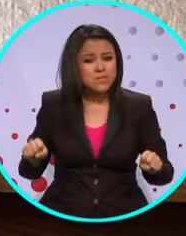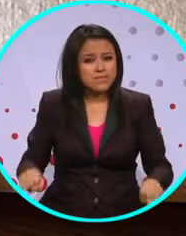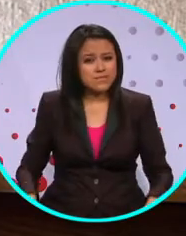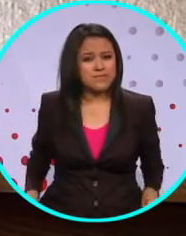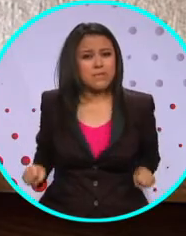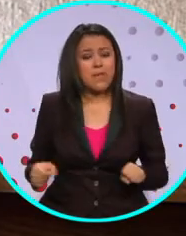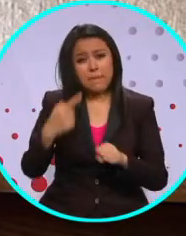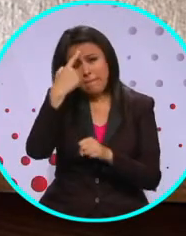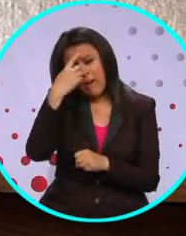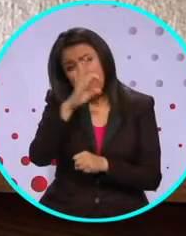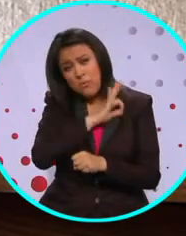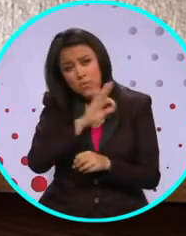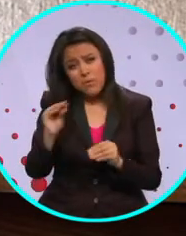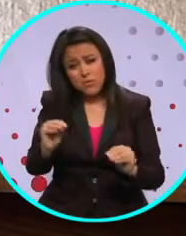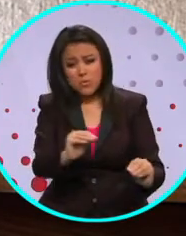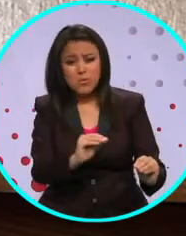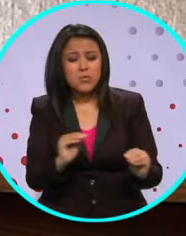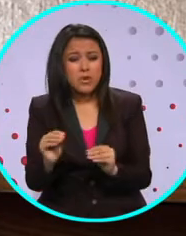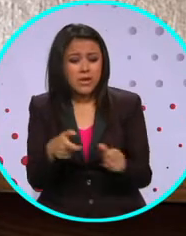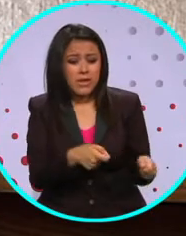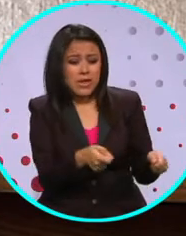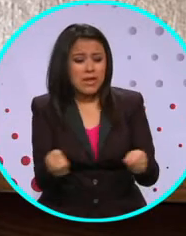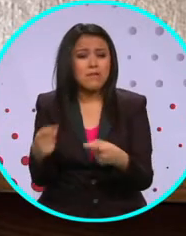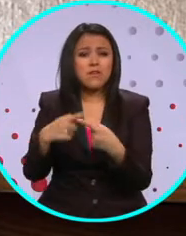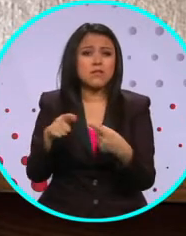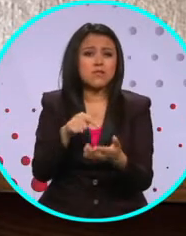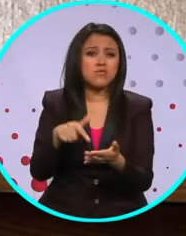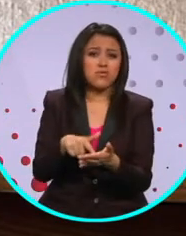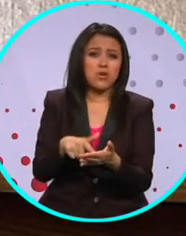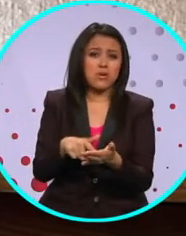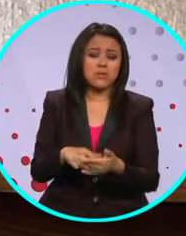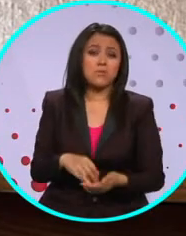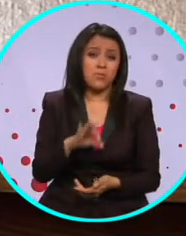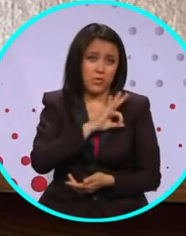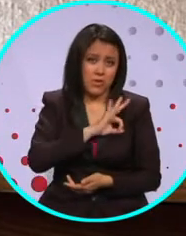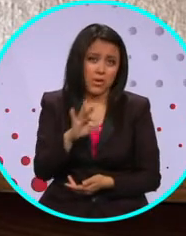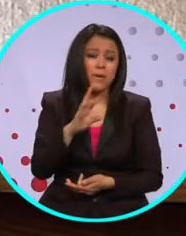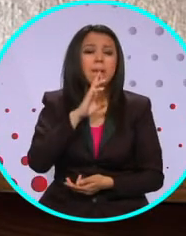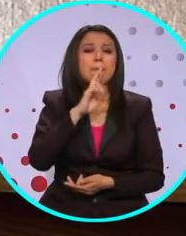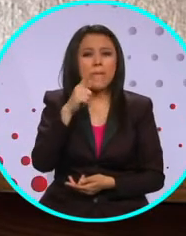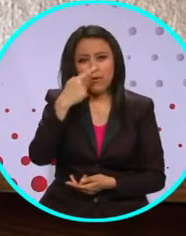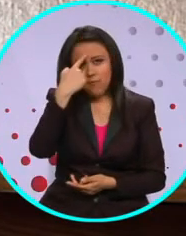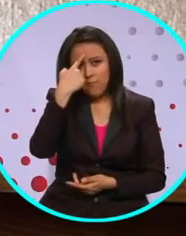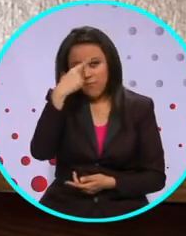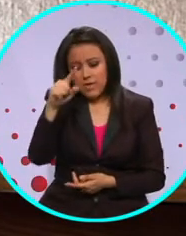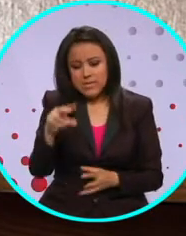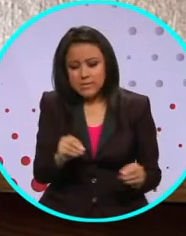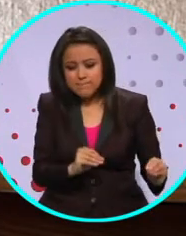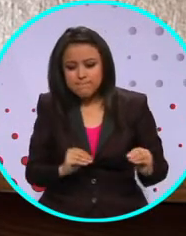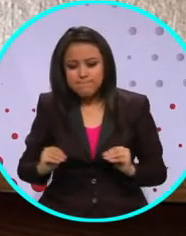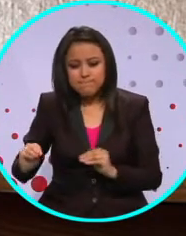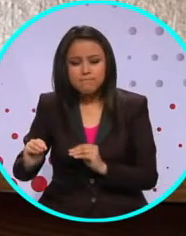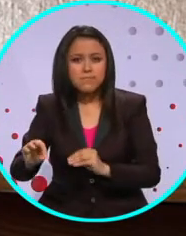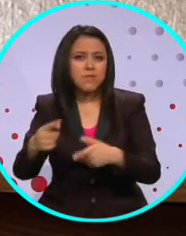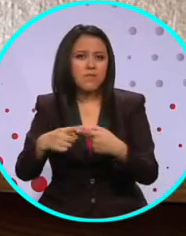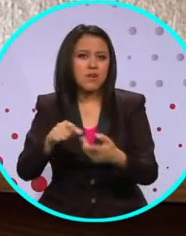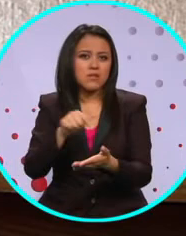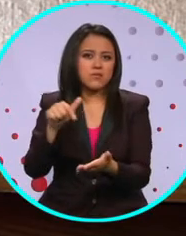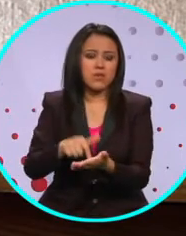poderla mover para todos lados, para poder tener esa facilidad de trasladarla,